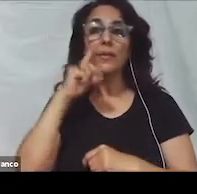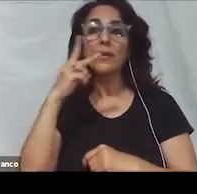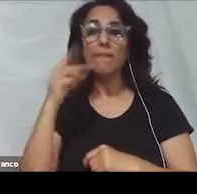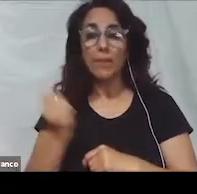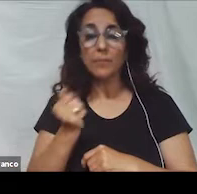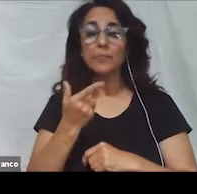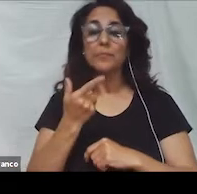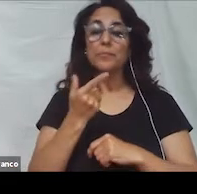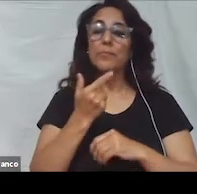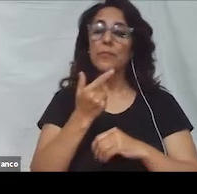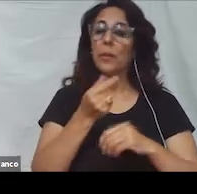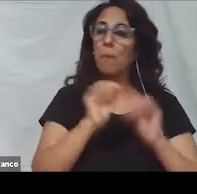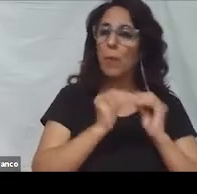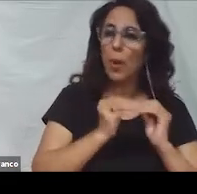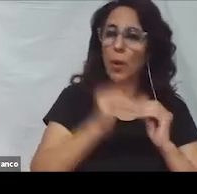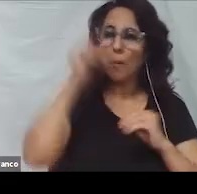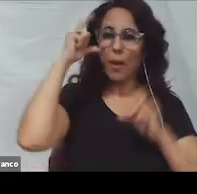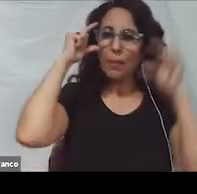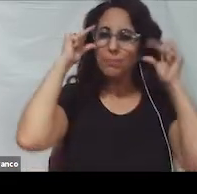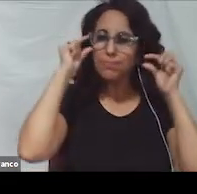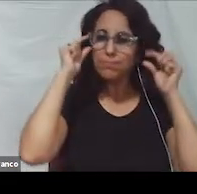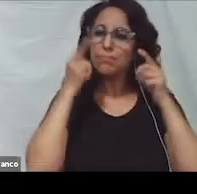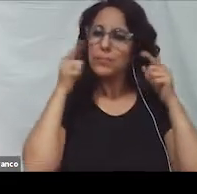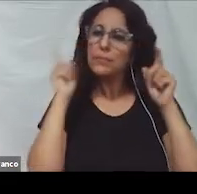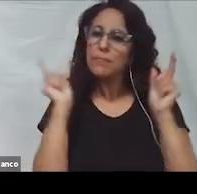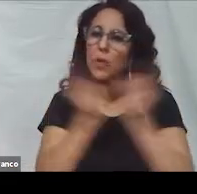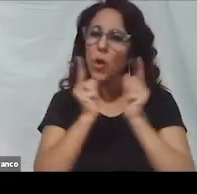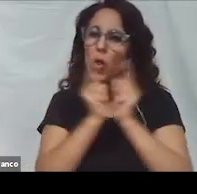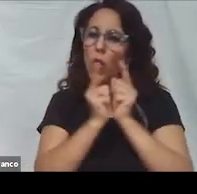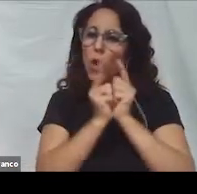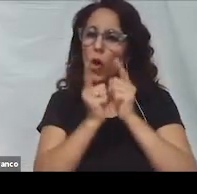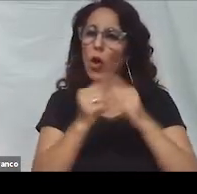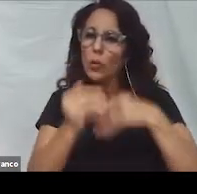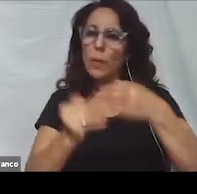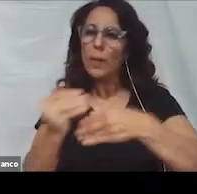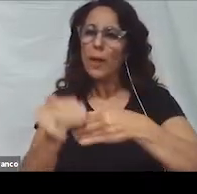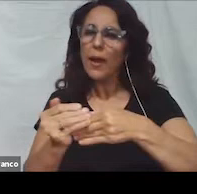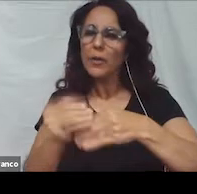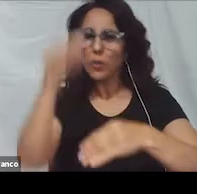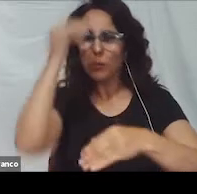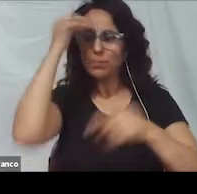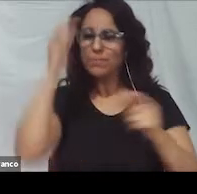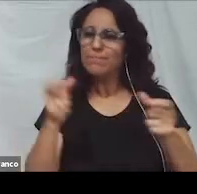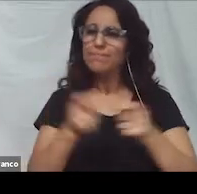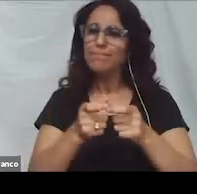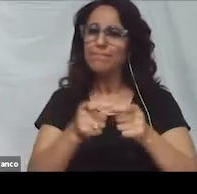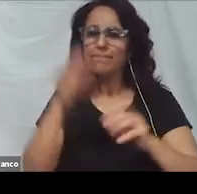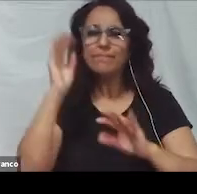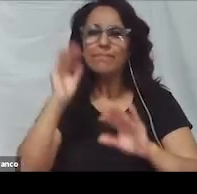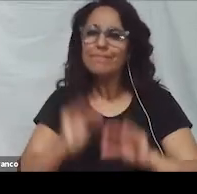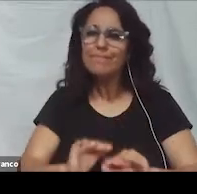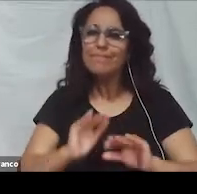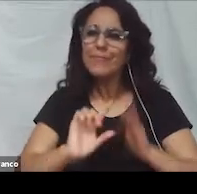memoria a corto plazo, o un déficit de atención, y a veces, seguramente capaz, a veces les pasa que entran a un sitio web y